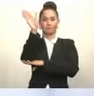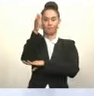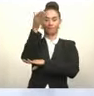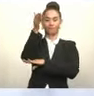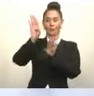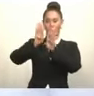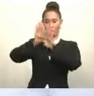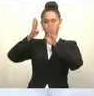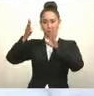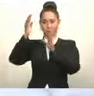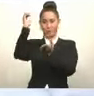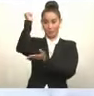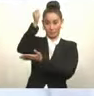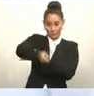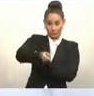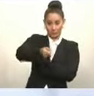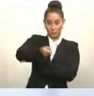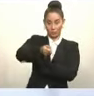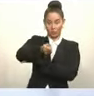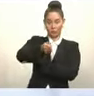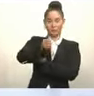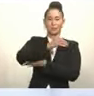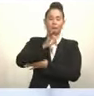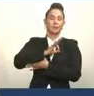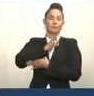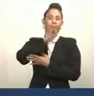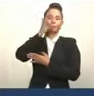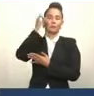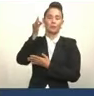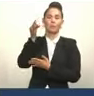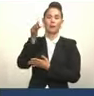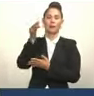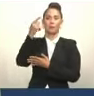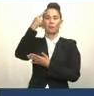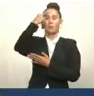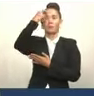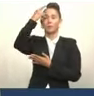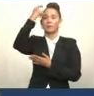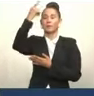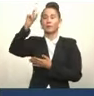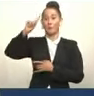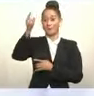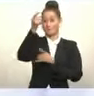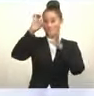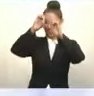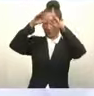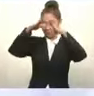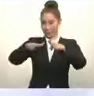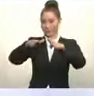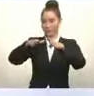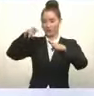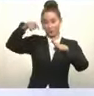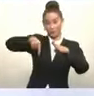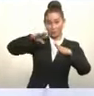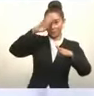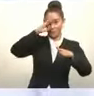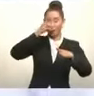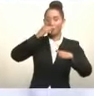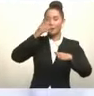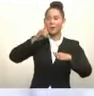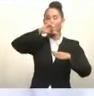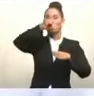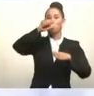ambos inspirados por el pensamiento del gran maestro, del primer maestro de todos los dominicanos, Juan